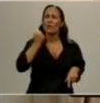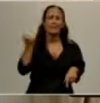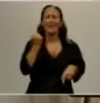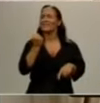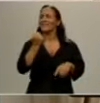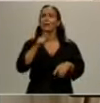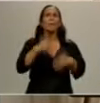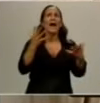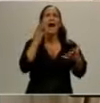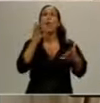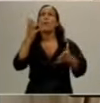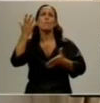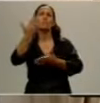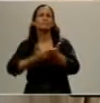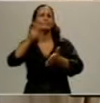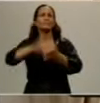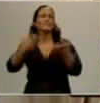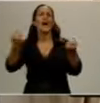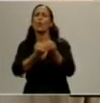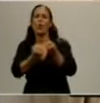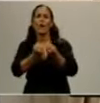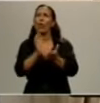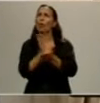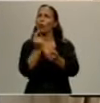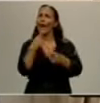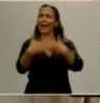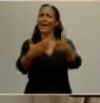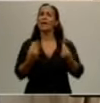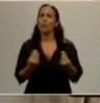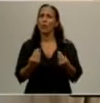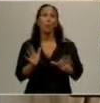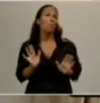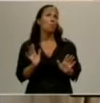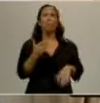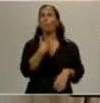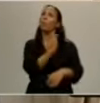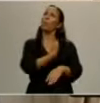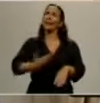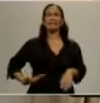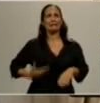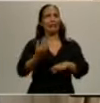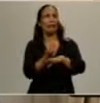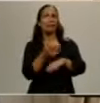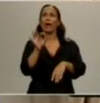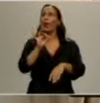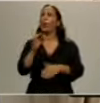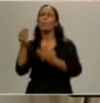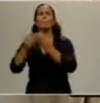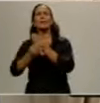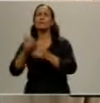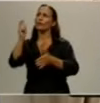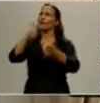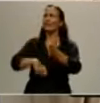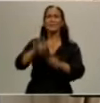cualquier acuerdo tenga vigencia. No basta con que la presidenta o el ministro firme un